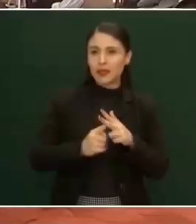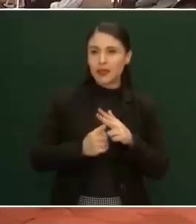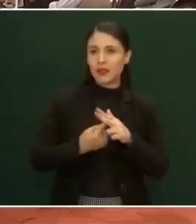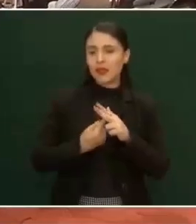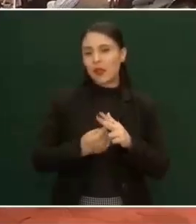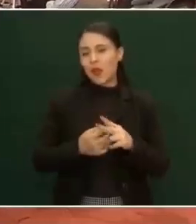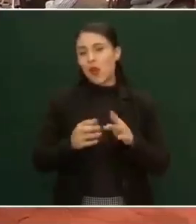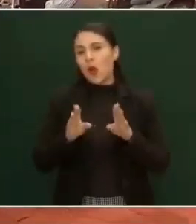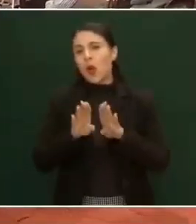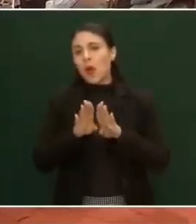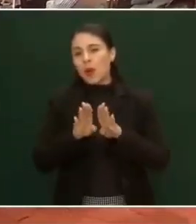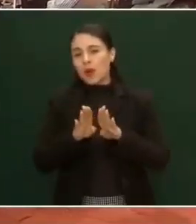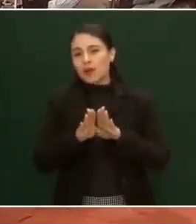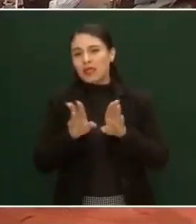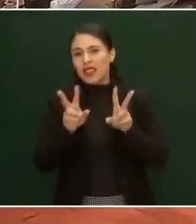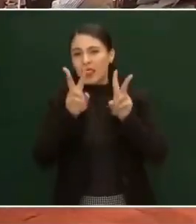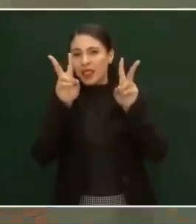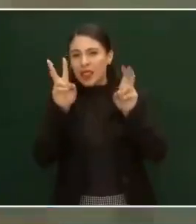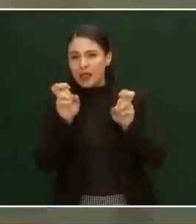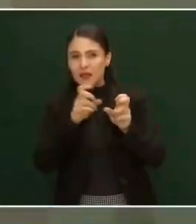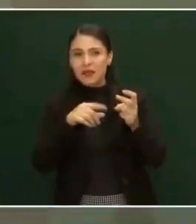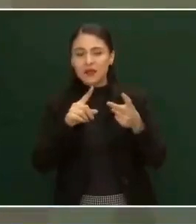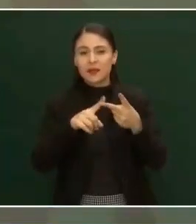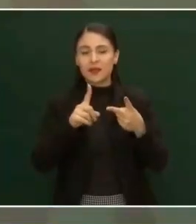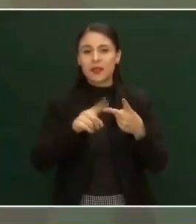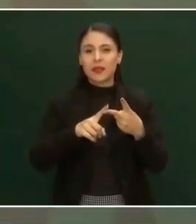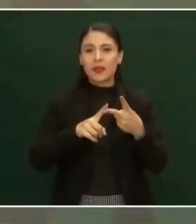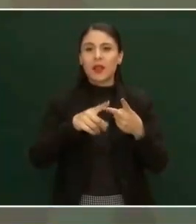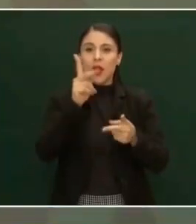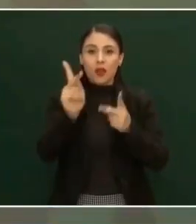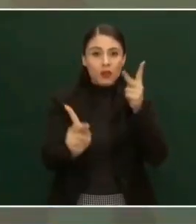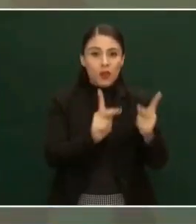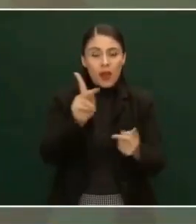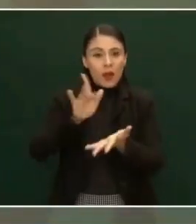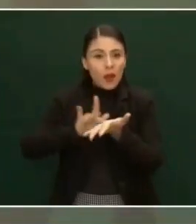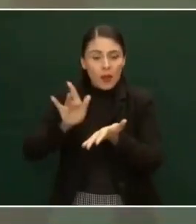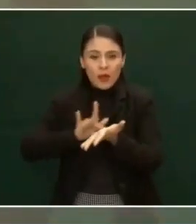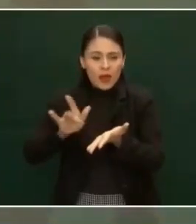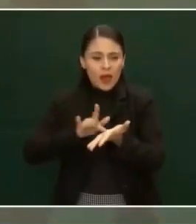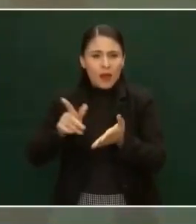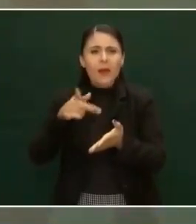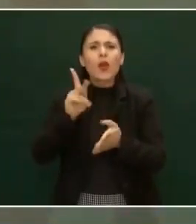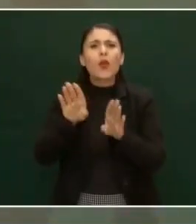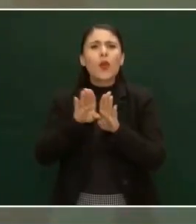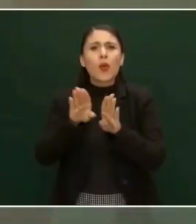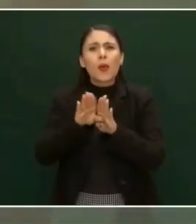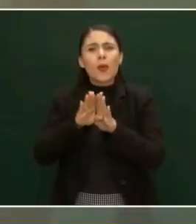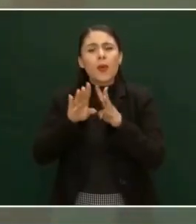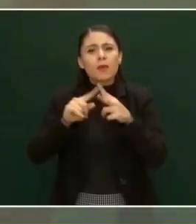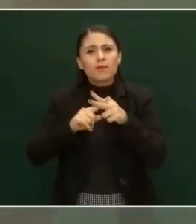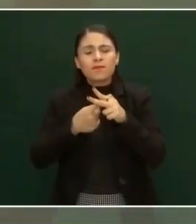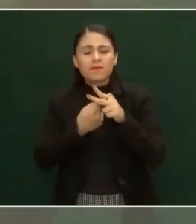intervención como la autodeterminación de los pueblos y de dónde viene eso